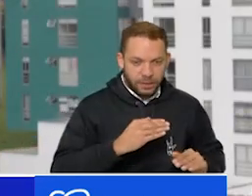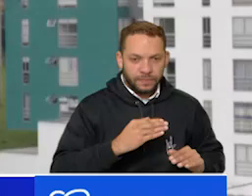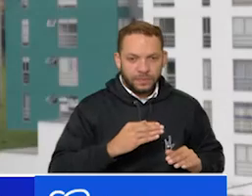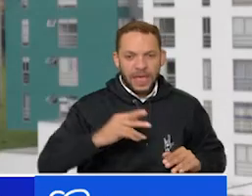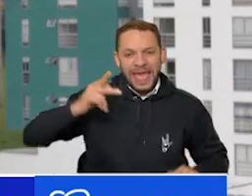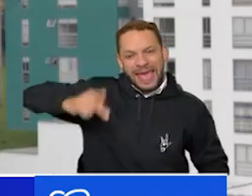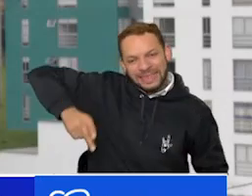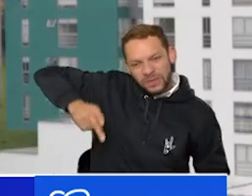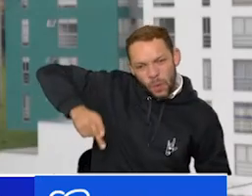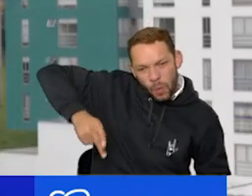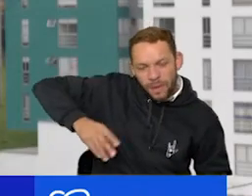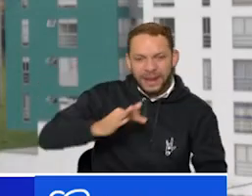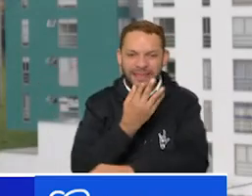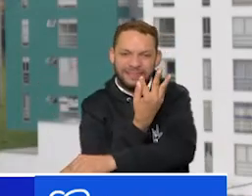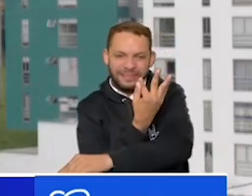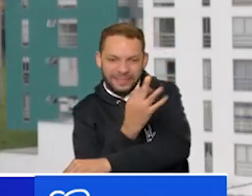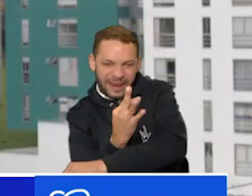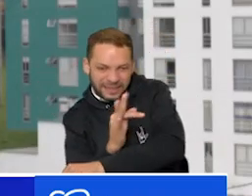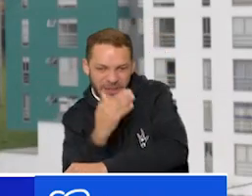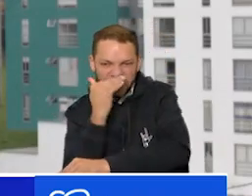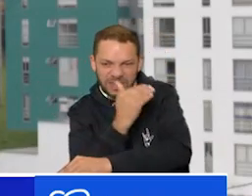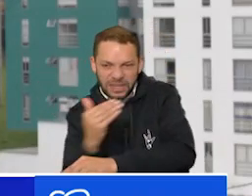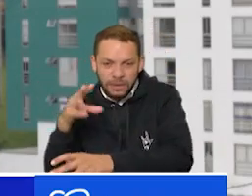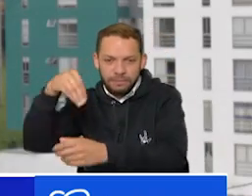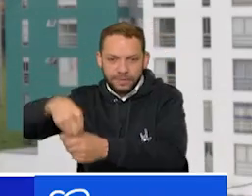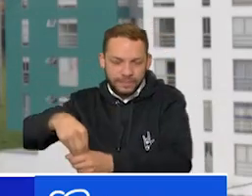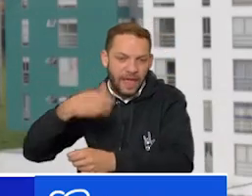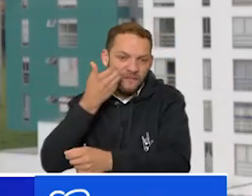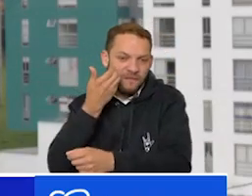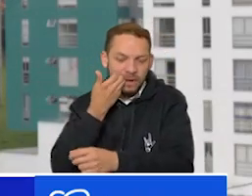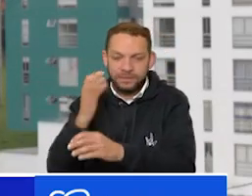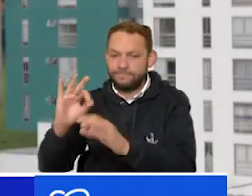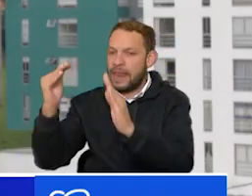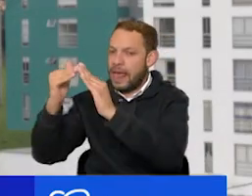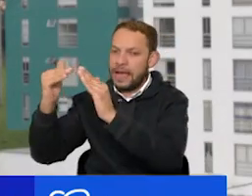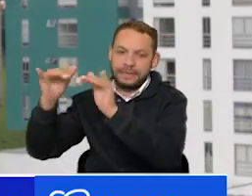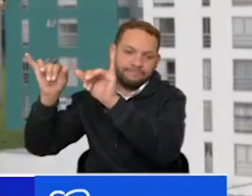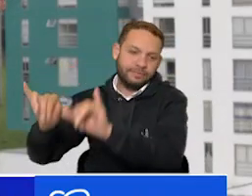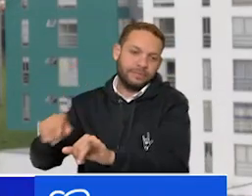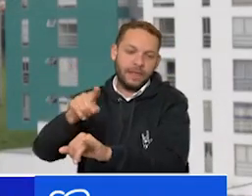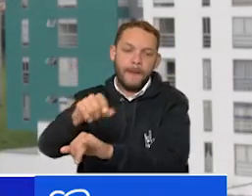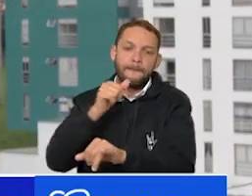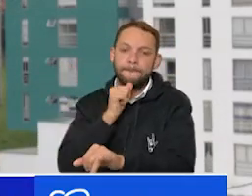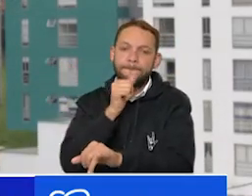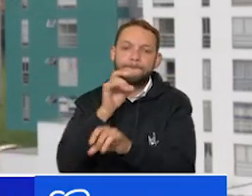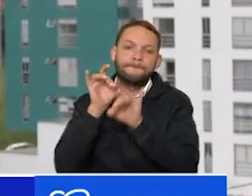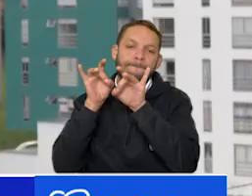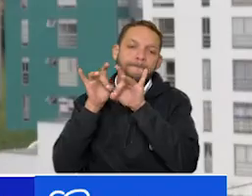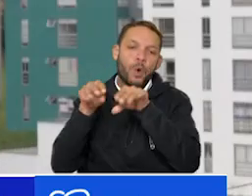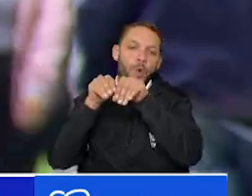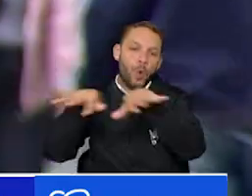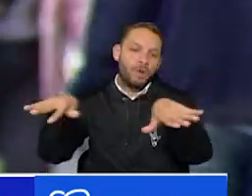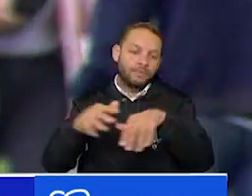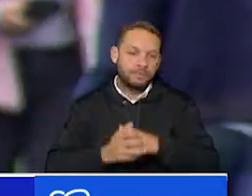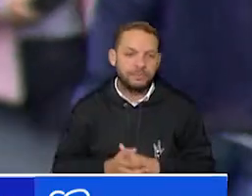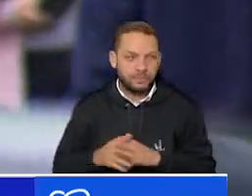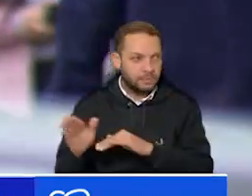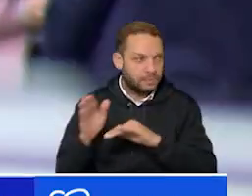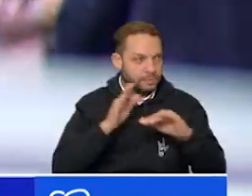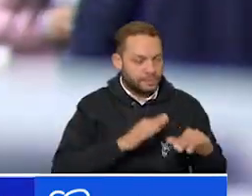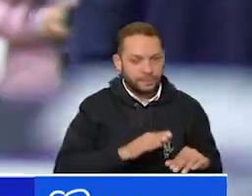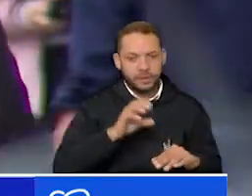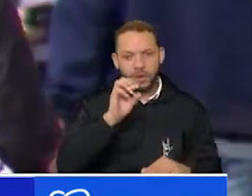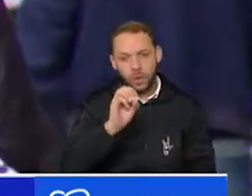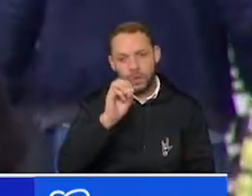las guarderías, a los jardines infantiles, a los colegios con síntomas respiratorios, porque allí se volvería un foco de contagio importante. La OMS